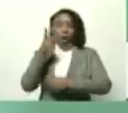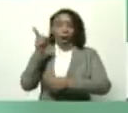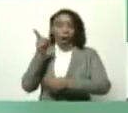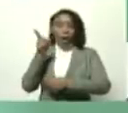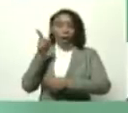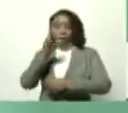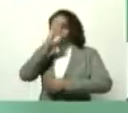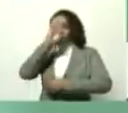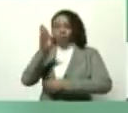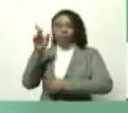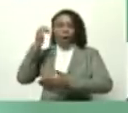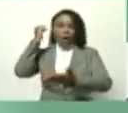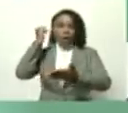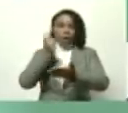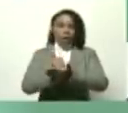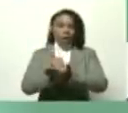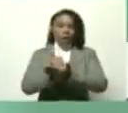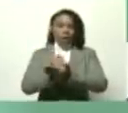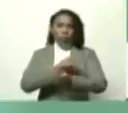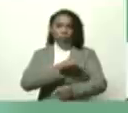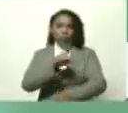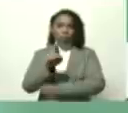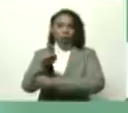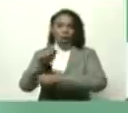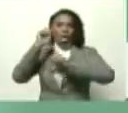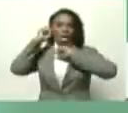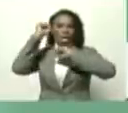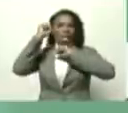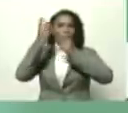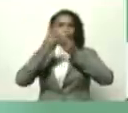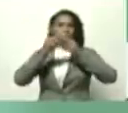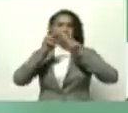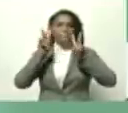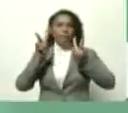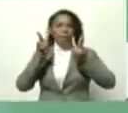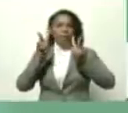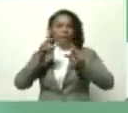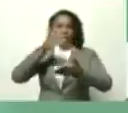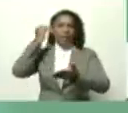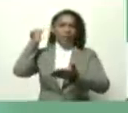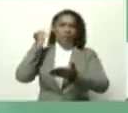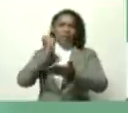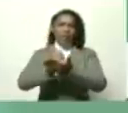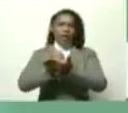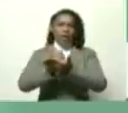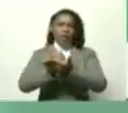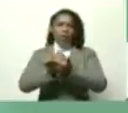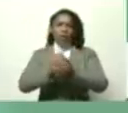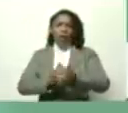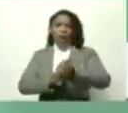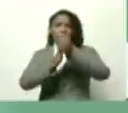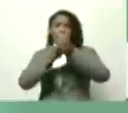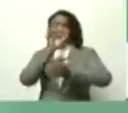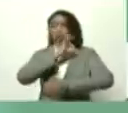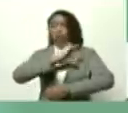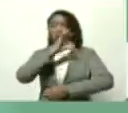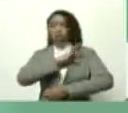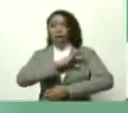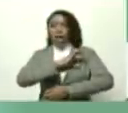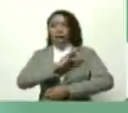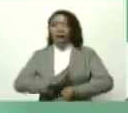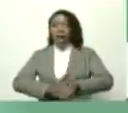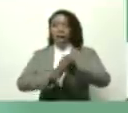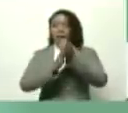sindicada directamente de asesinatos en manifestaciones pacíficas, de asesinatos de dirigentes sociales, de